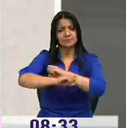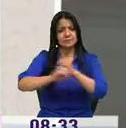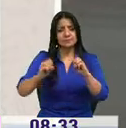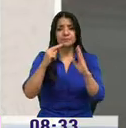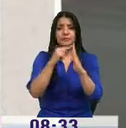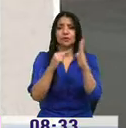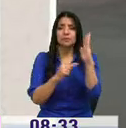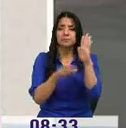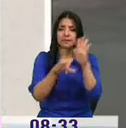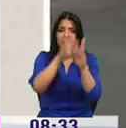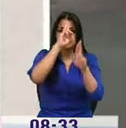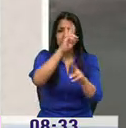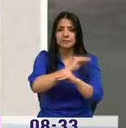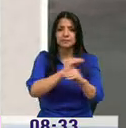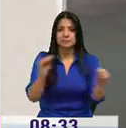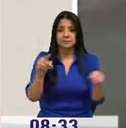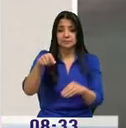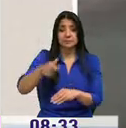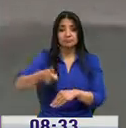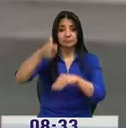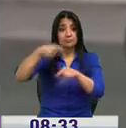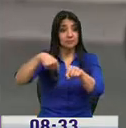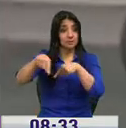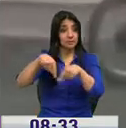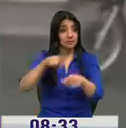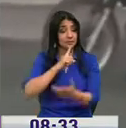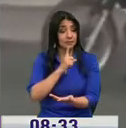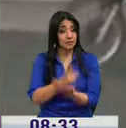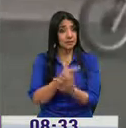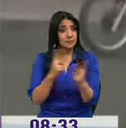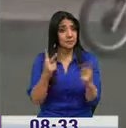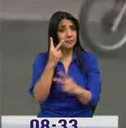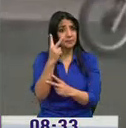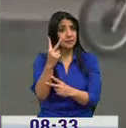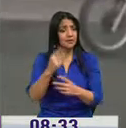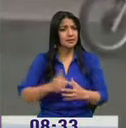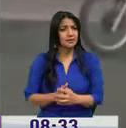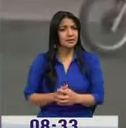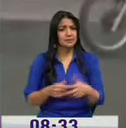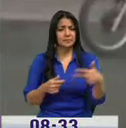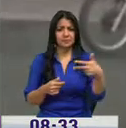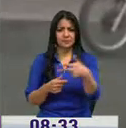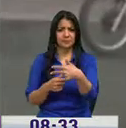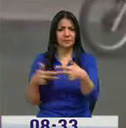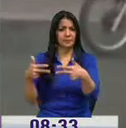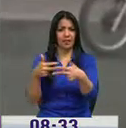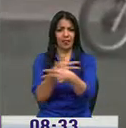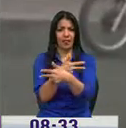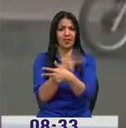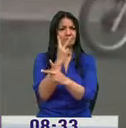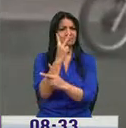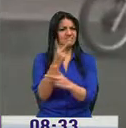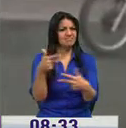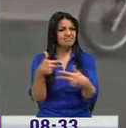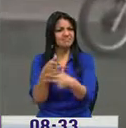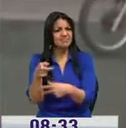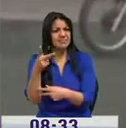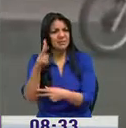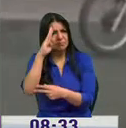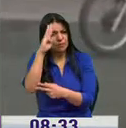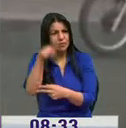normativa y respetan todo. ¿Son de tránsito? No, pero vean esto, no puede ser. Vean, el de acá y el de allá, este también es